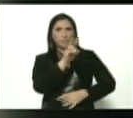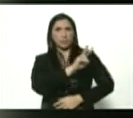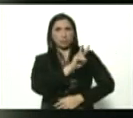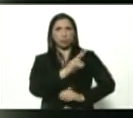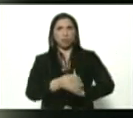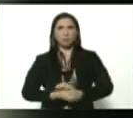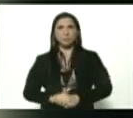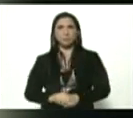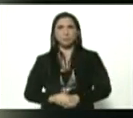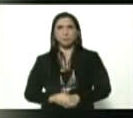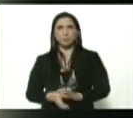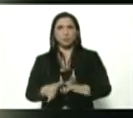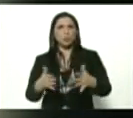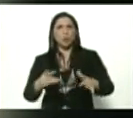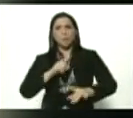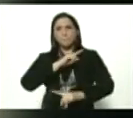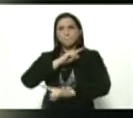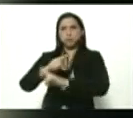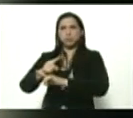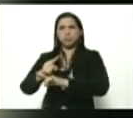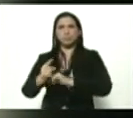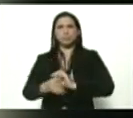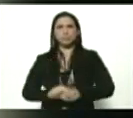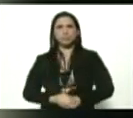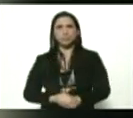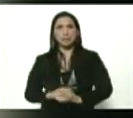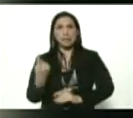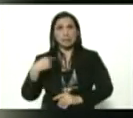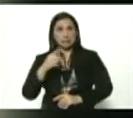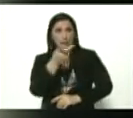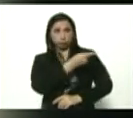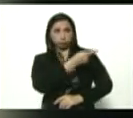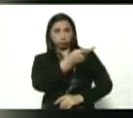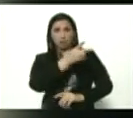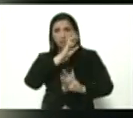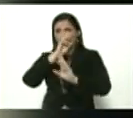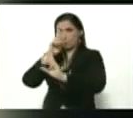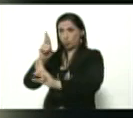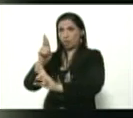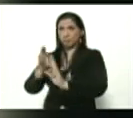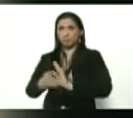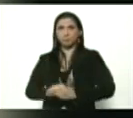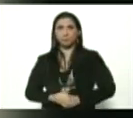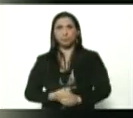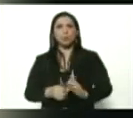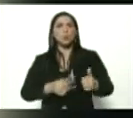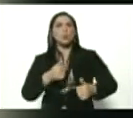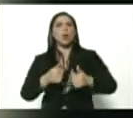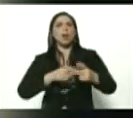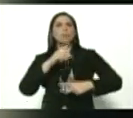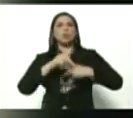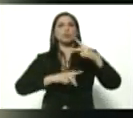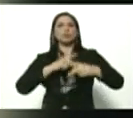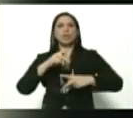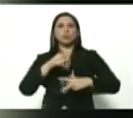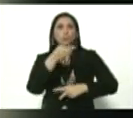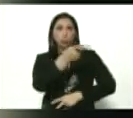Caracas, qué tipo de acusaciones ellos tendrán que responder y qué tipo de proceso